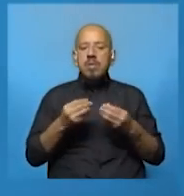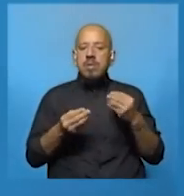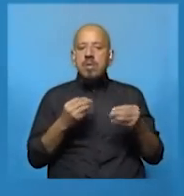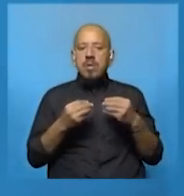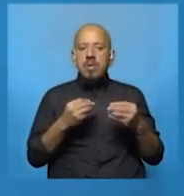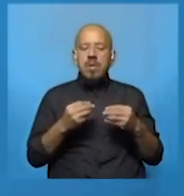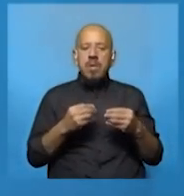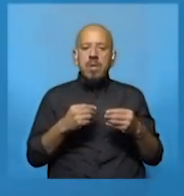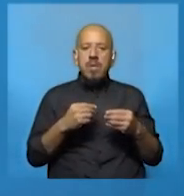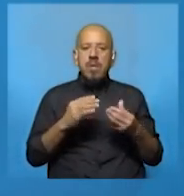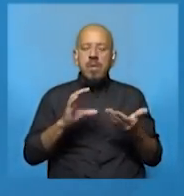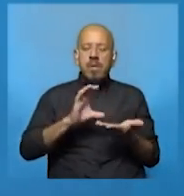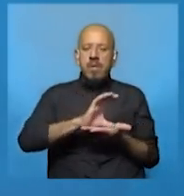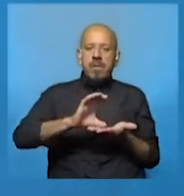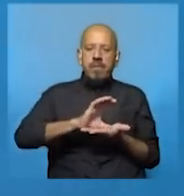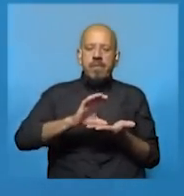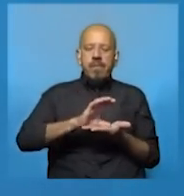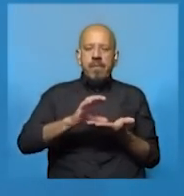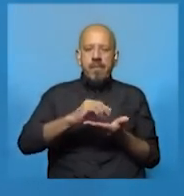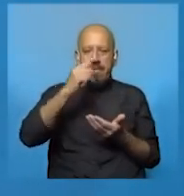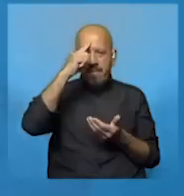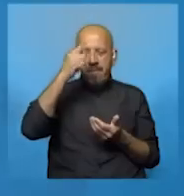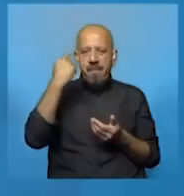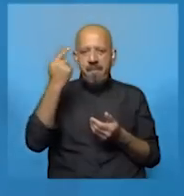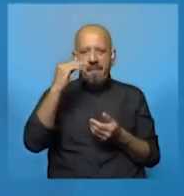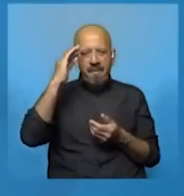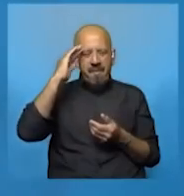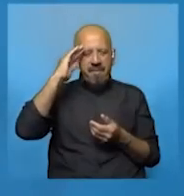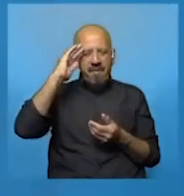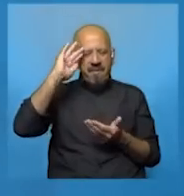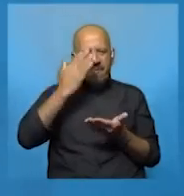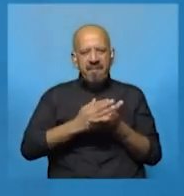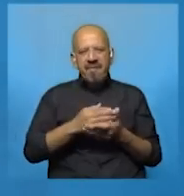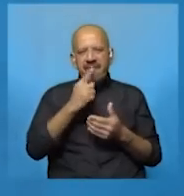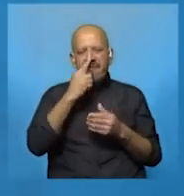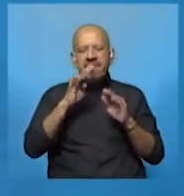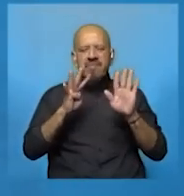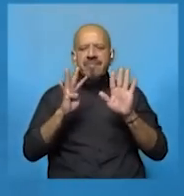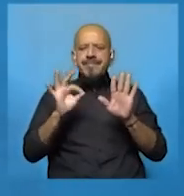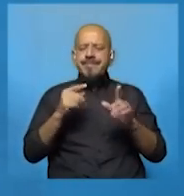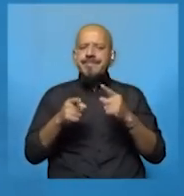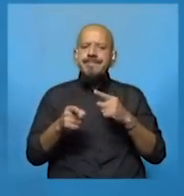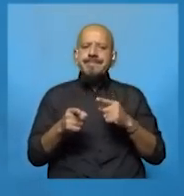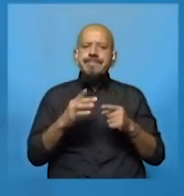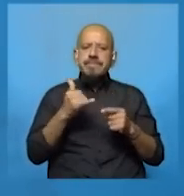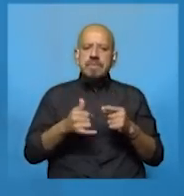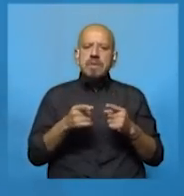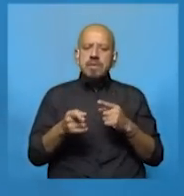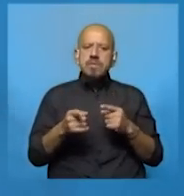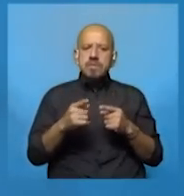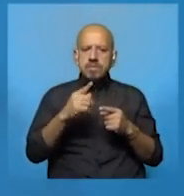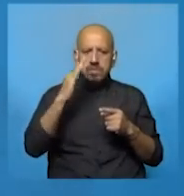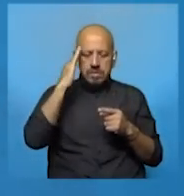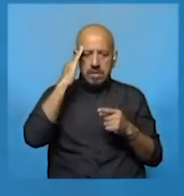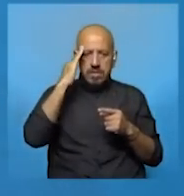de capital internacional que se construye durante la dictadura y después se profundiza en la década de los 90 tiene esto muy claro